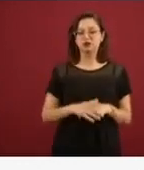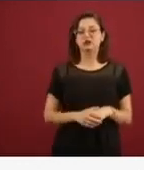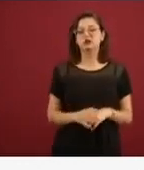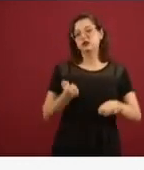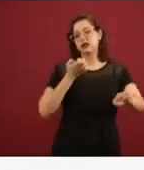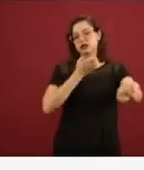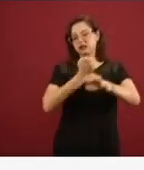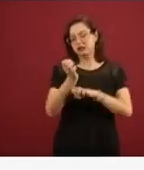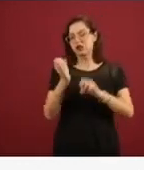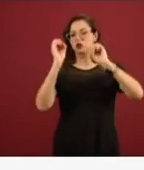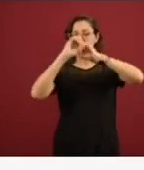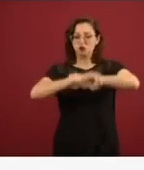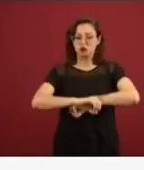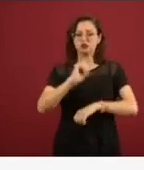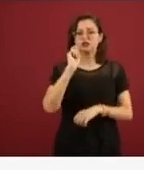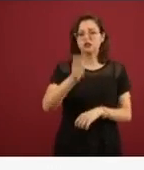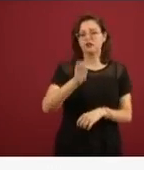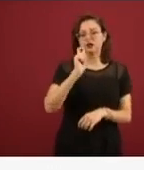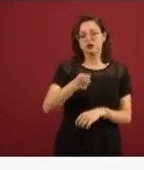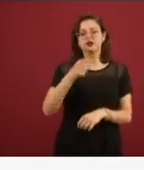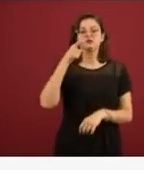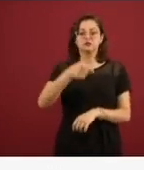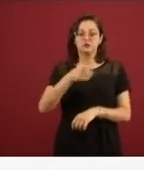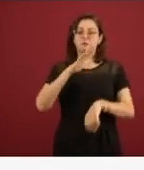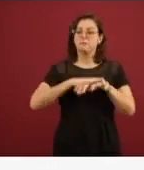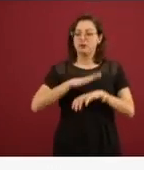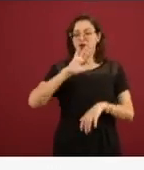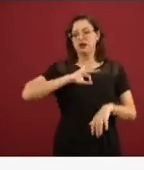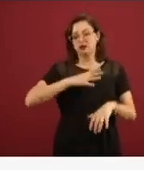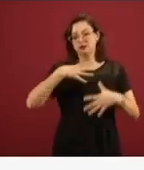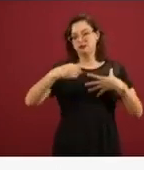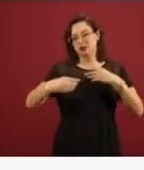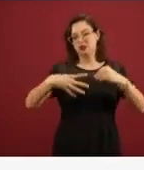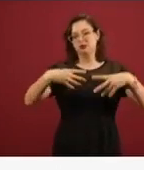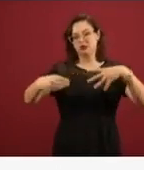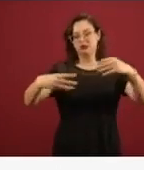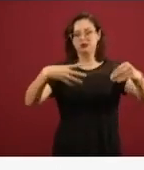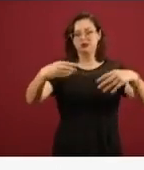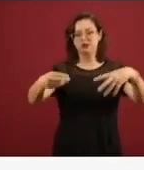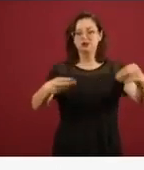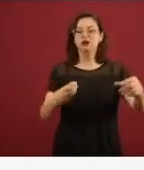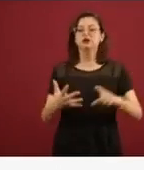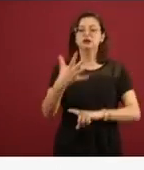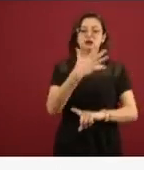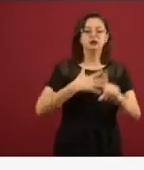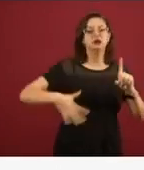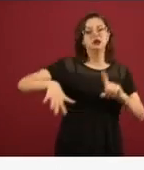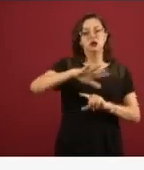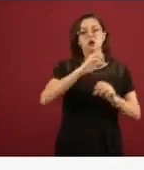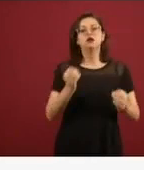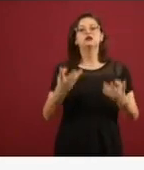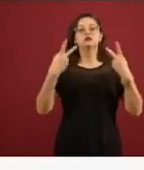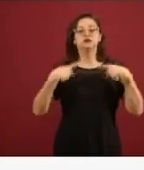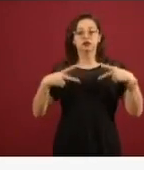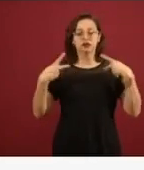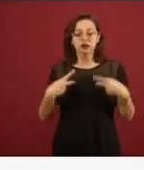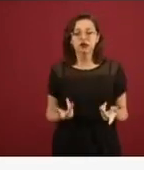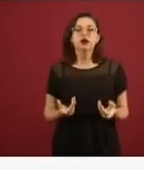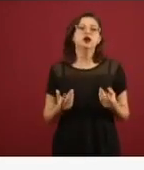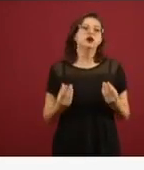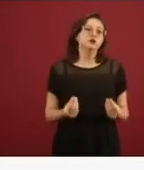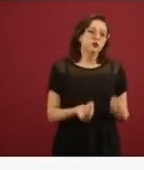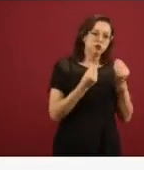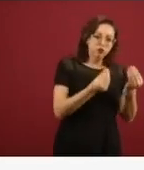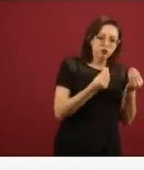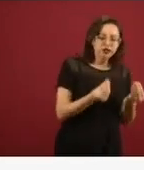coloración más oscura son los que precisamente tienen mayor tasa de incidencia en función de que pueden tener o menos población